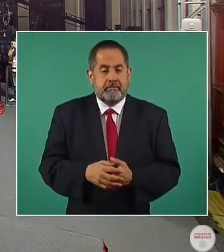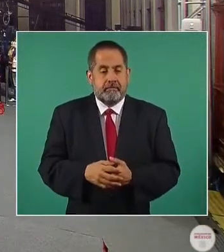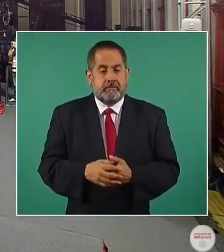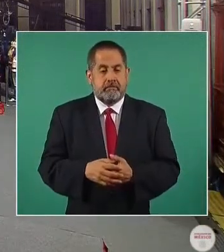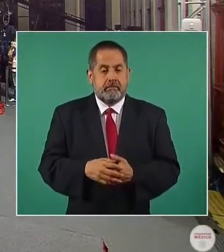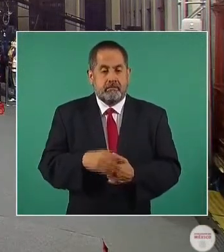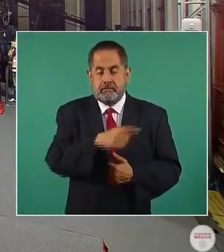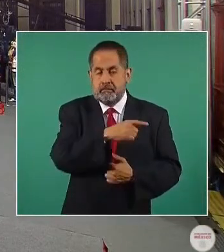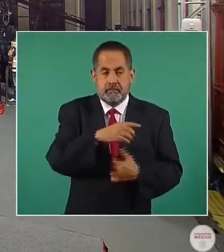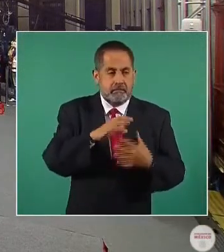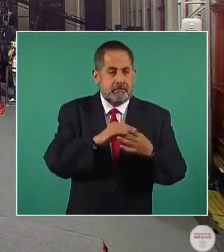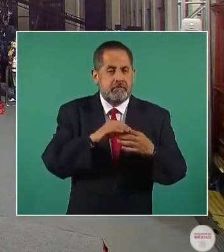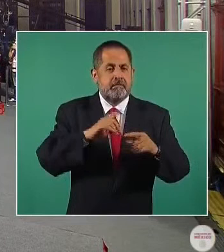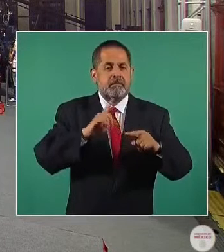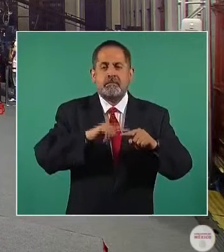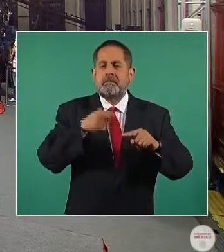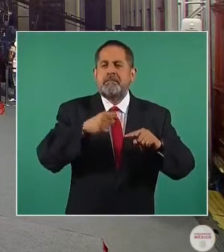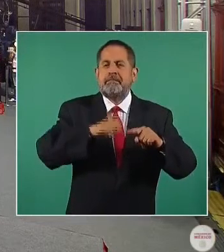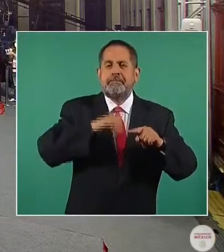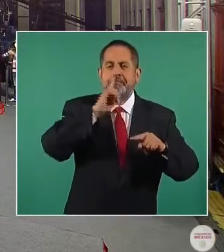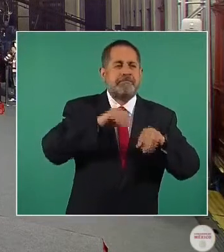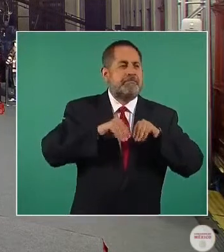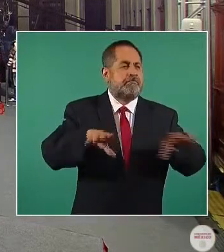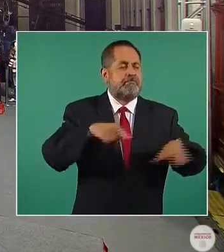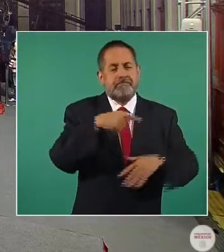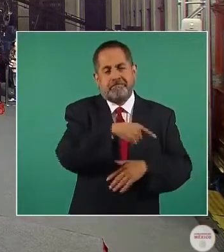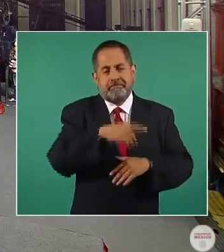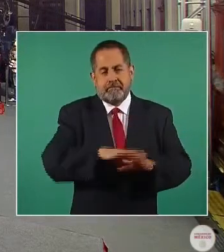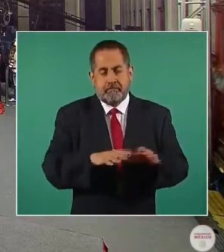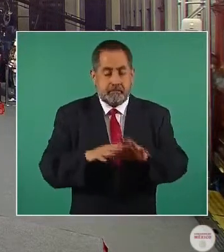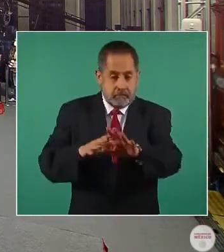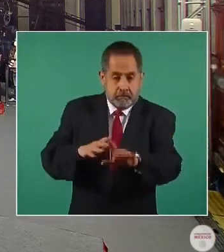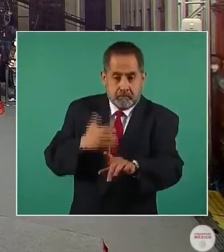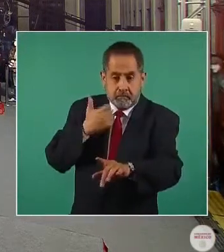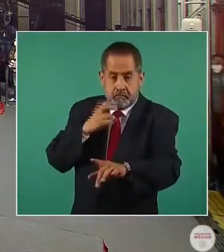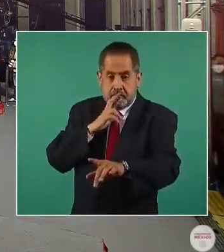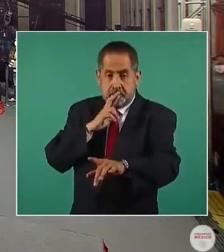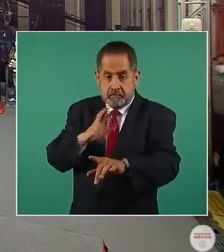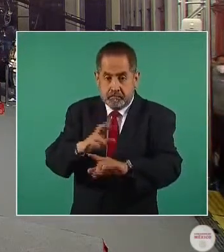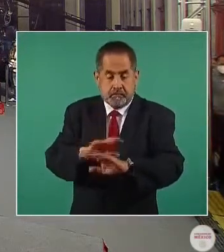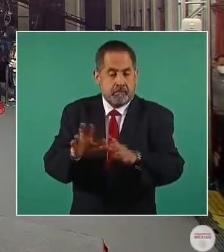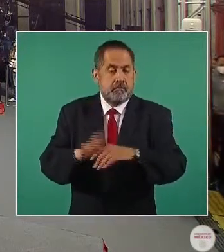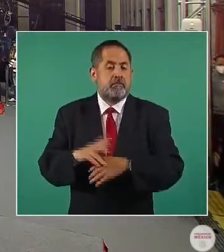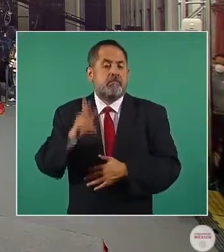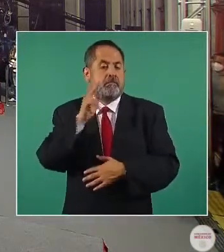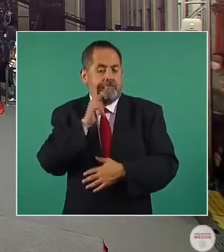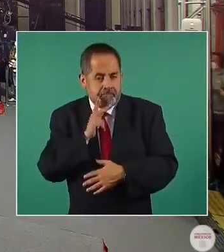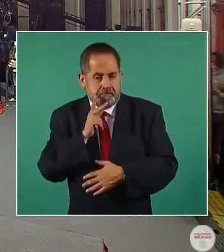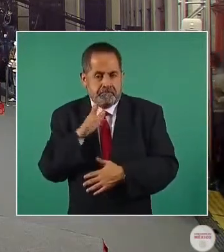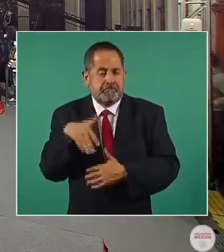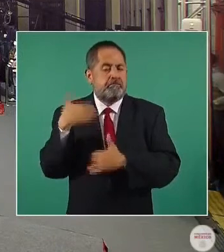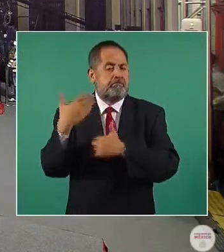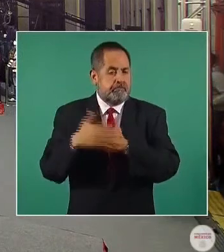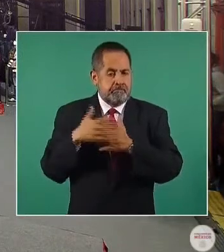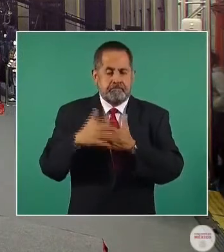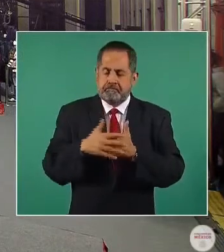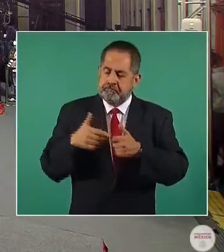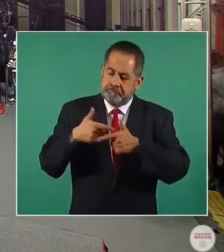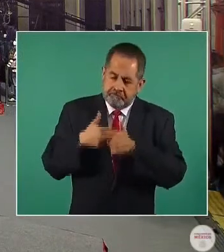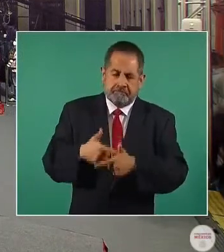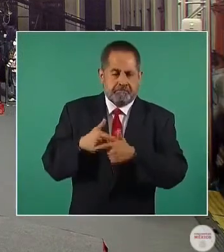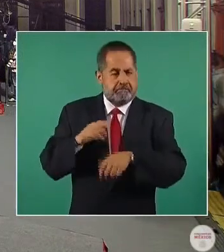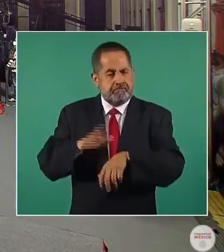es quién en las mentiras? Bueno, pero yo creo que te contesté. Pemex va a